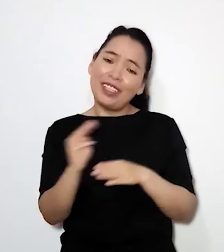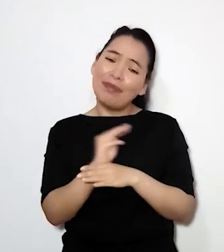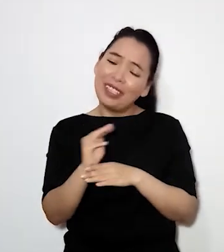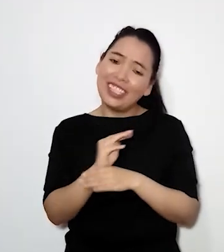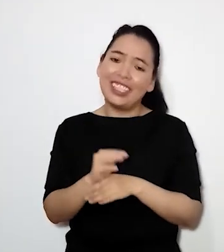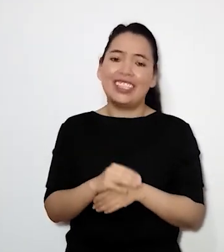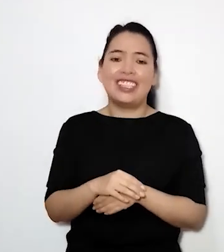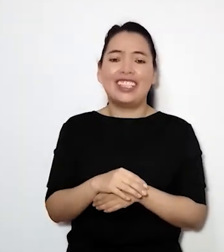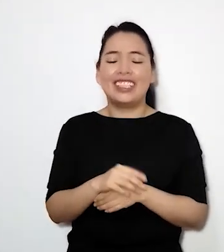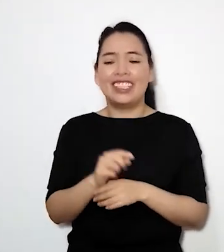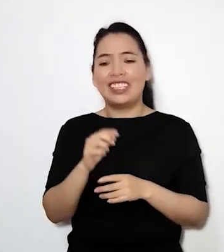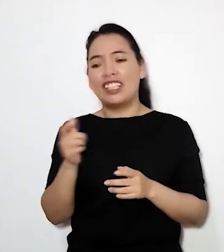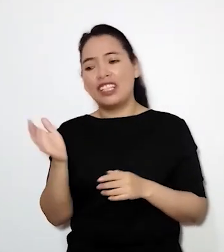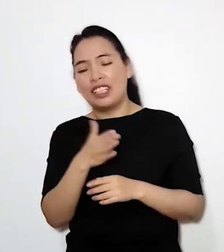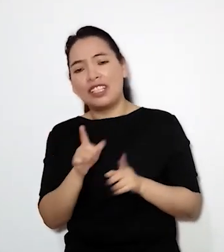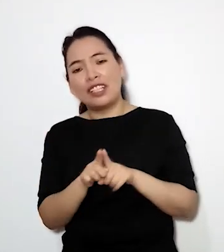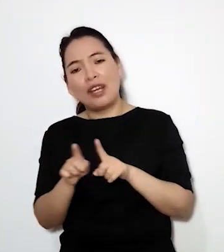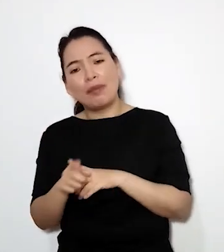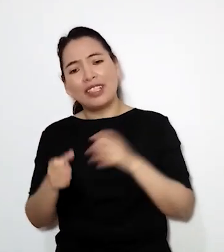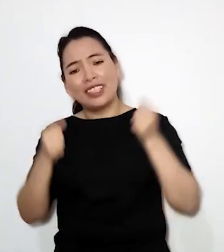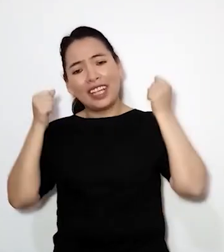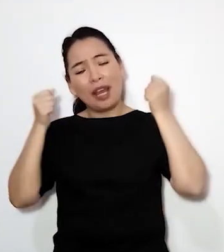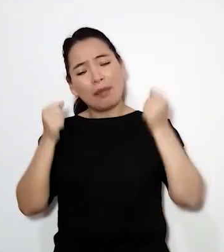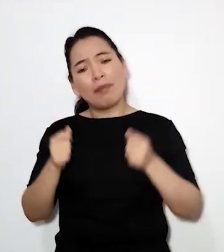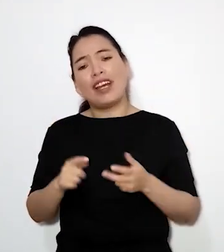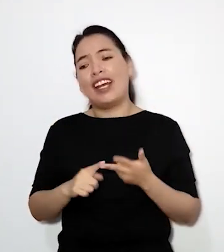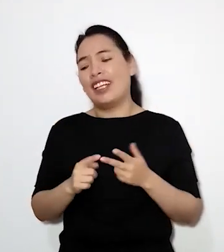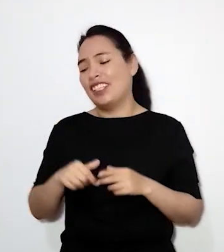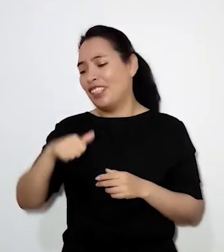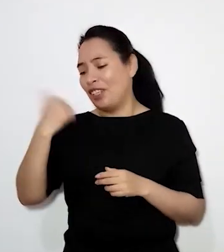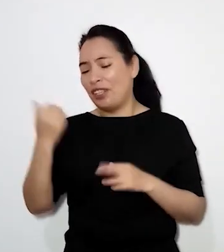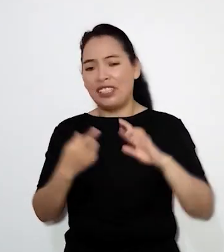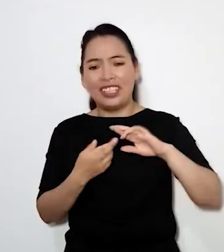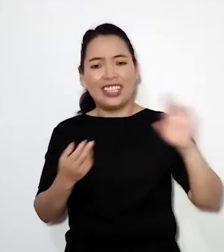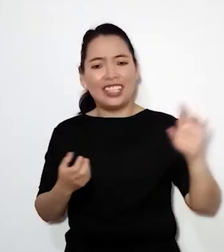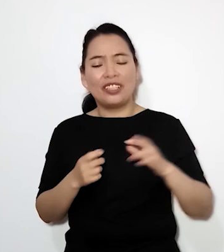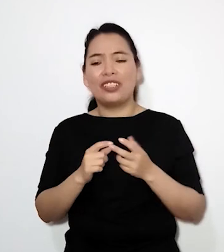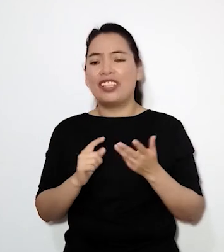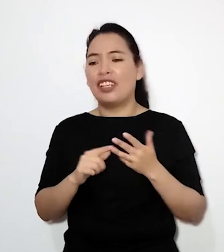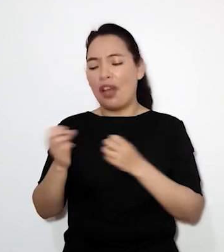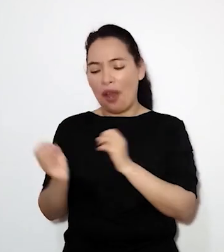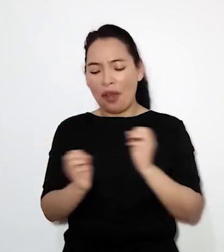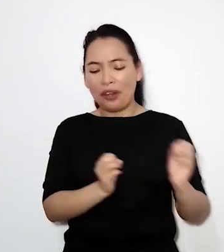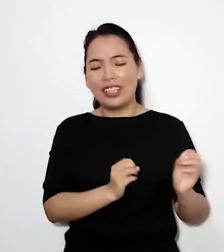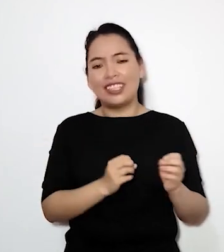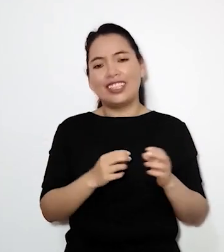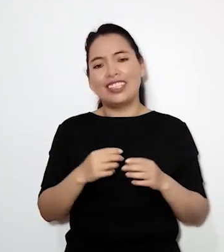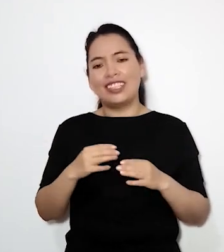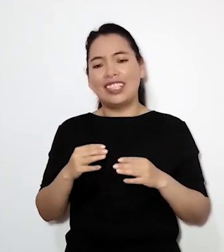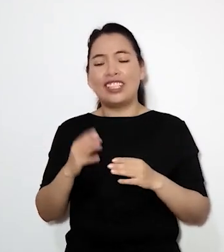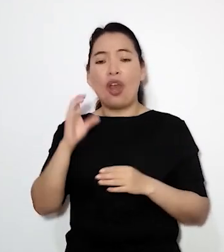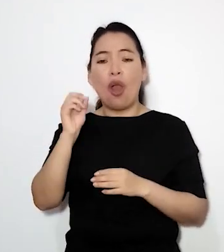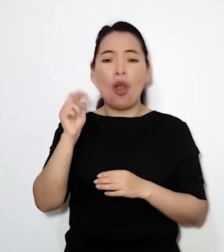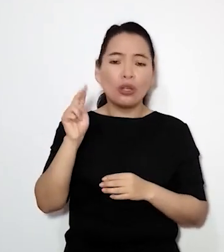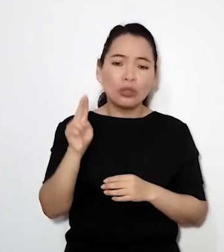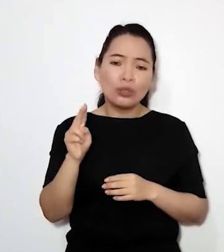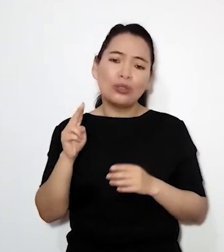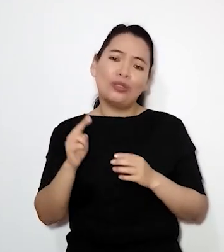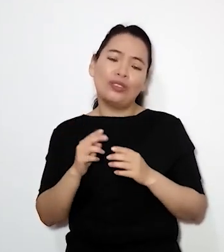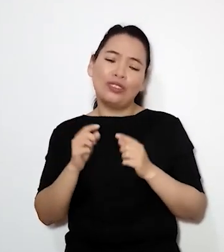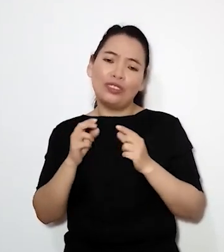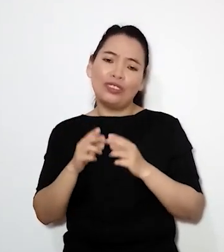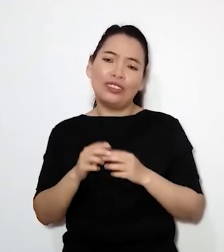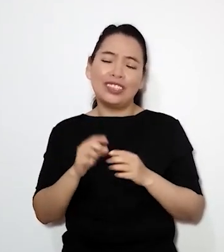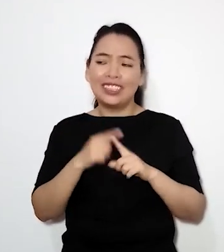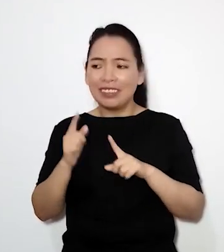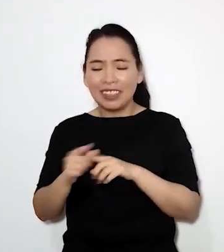campañas, de redes regionales, de organismos de Naciones Unidas, y pensamos que es desde esta